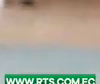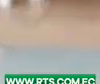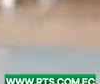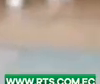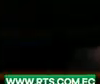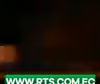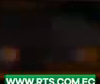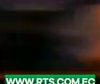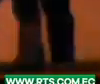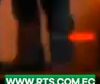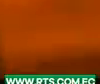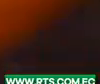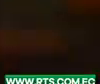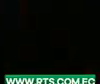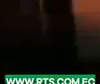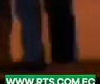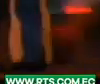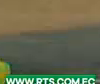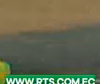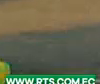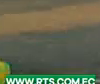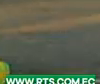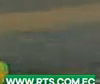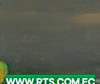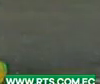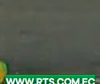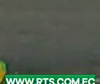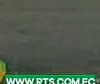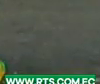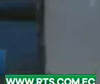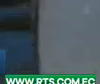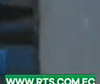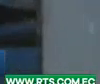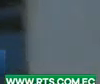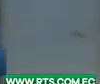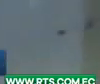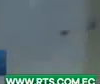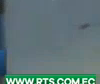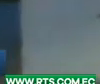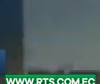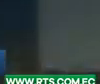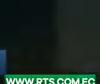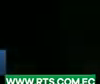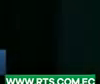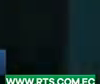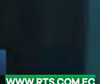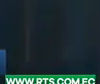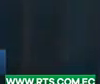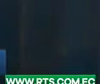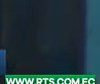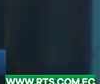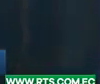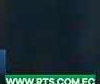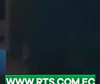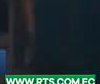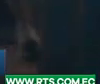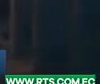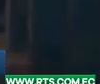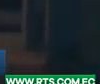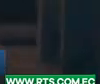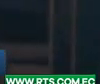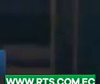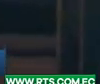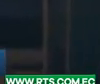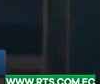El trabajo sexual se está tomando más espacios en Guayaquil. En la esquina de García Vilén y